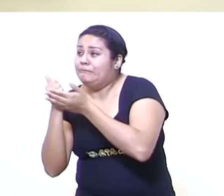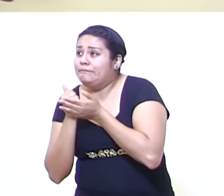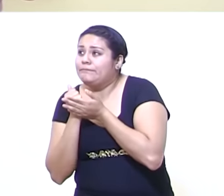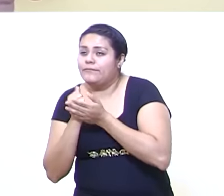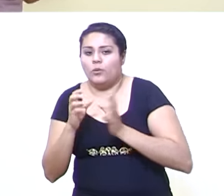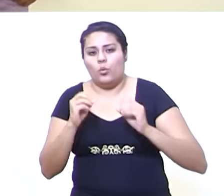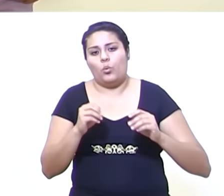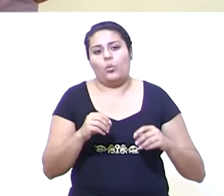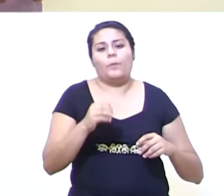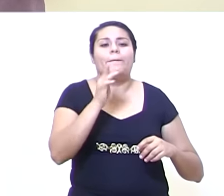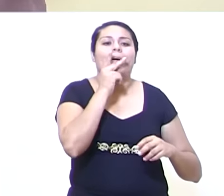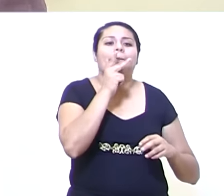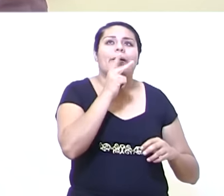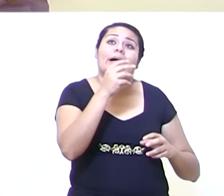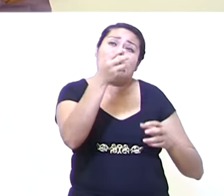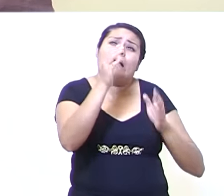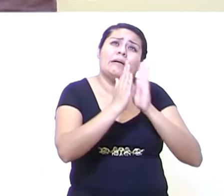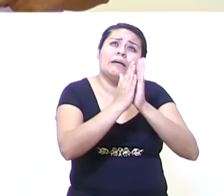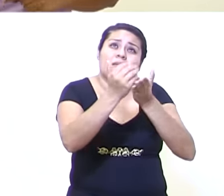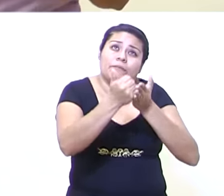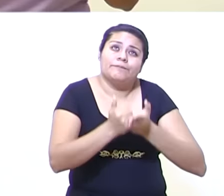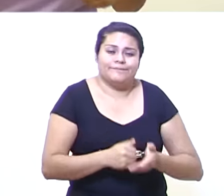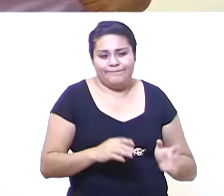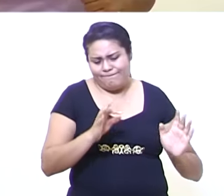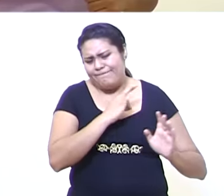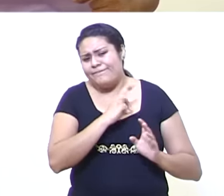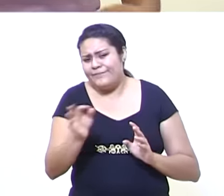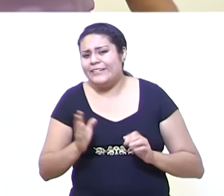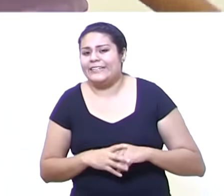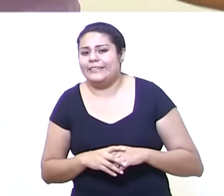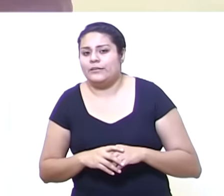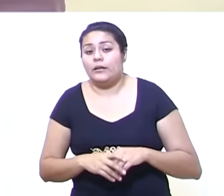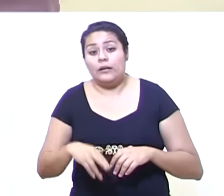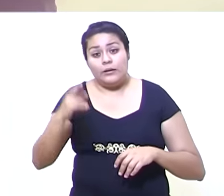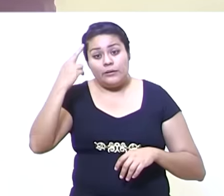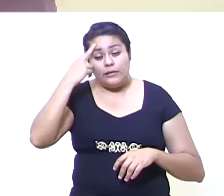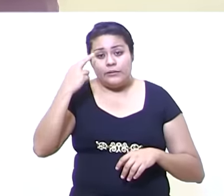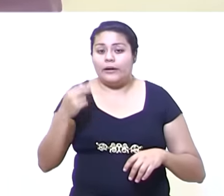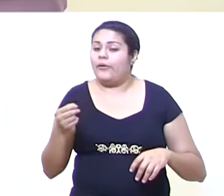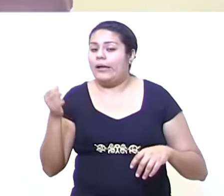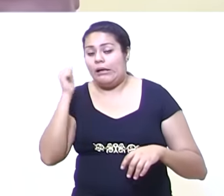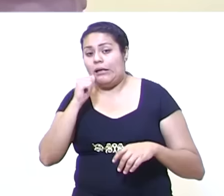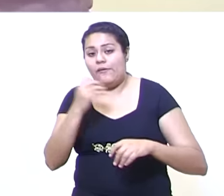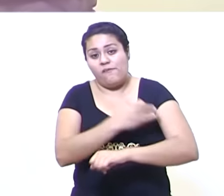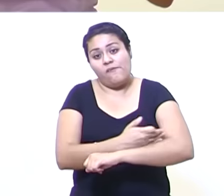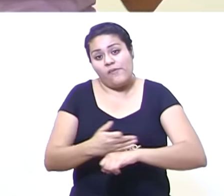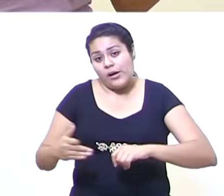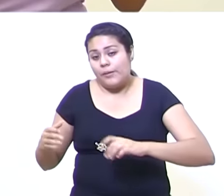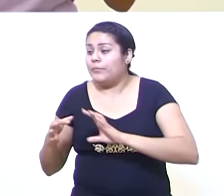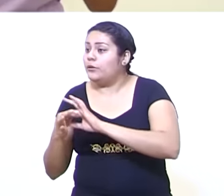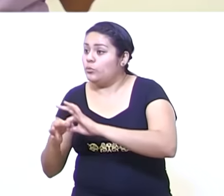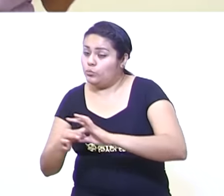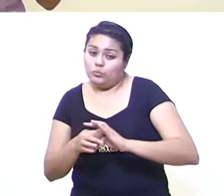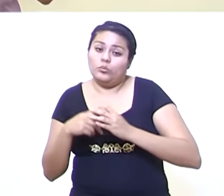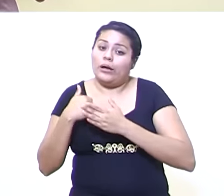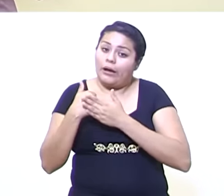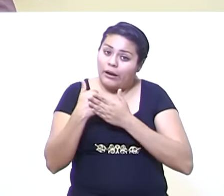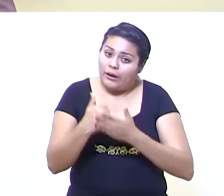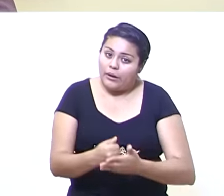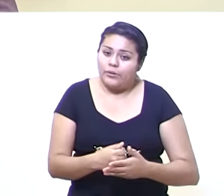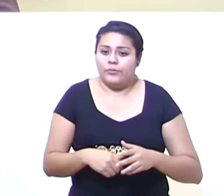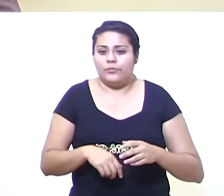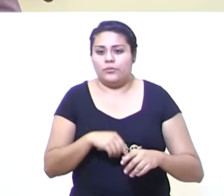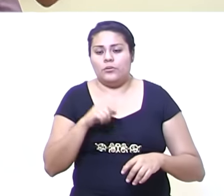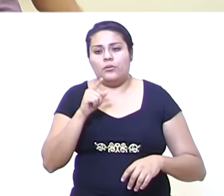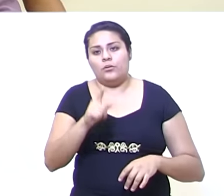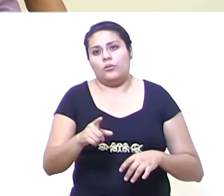tus amiguitos. Recuerda que siempre necesitamos colaborar. Alguien va a aprender de ti y